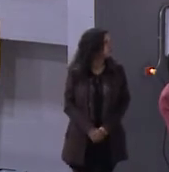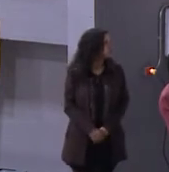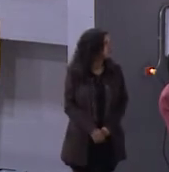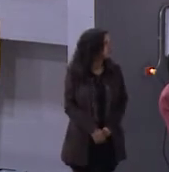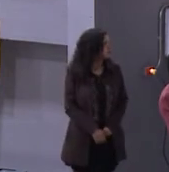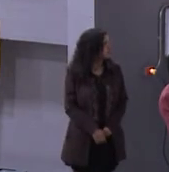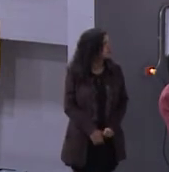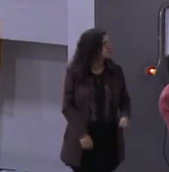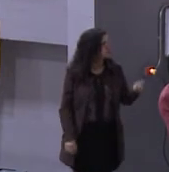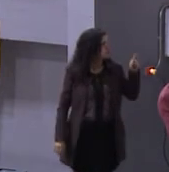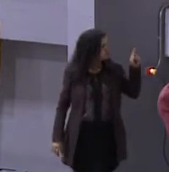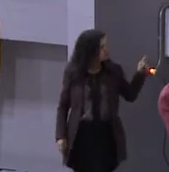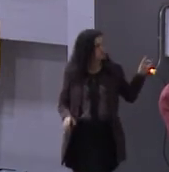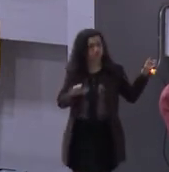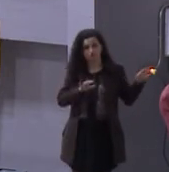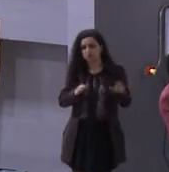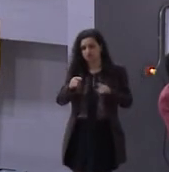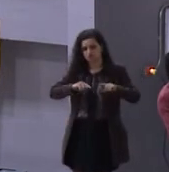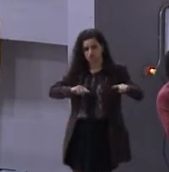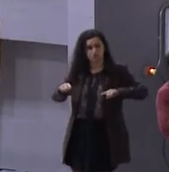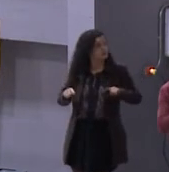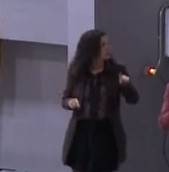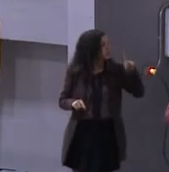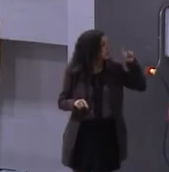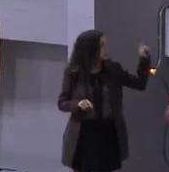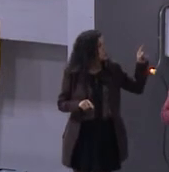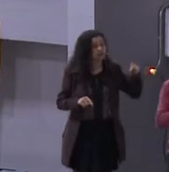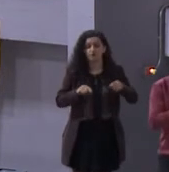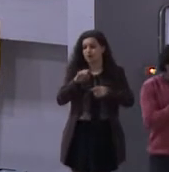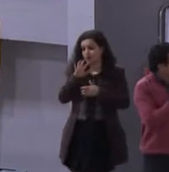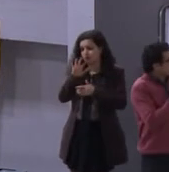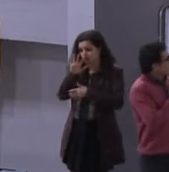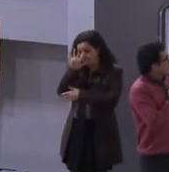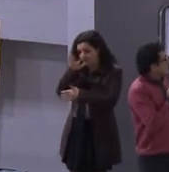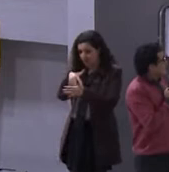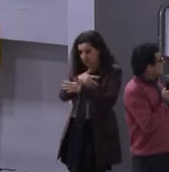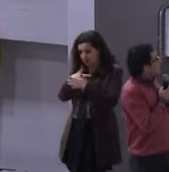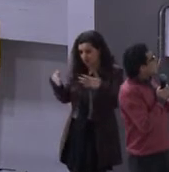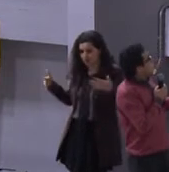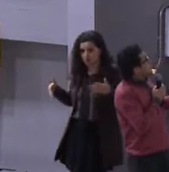Aquí están los actos administrativos que hubo y este fue el calendario. Como ustedes pueden darse cuenta,